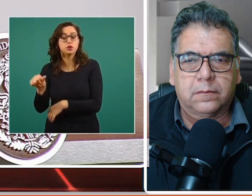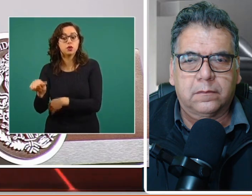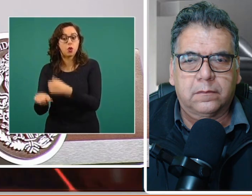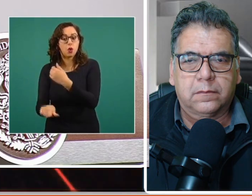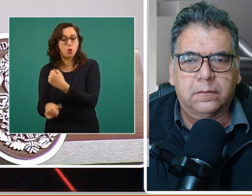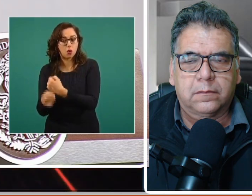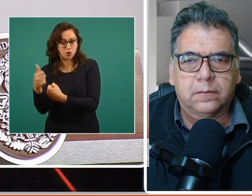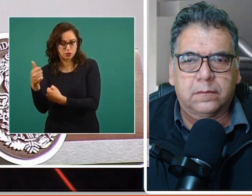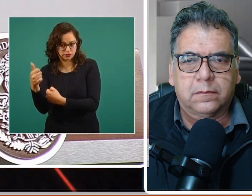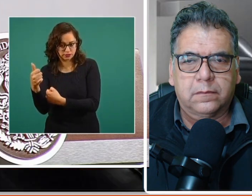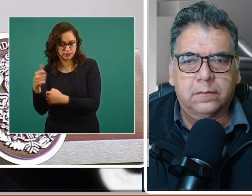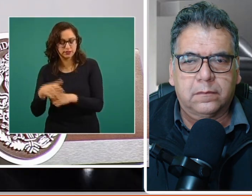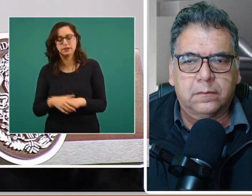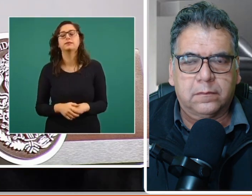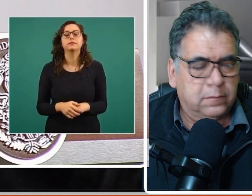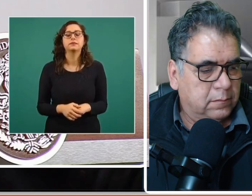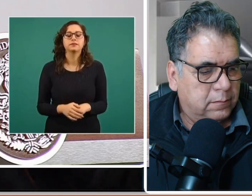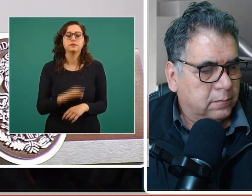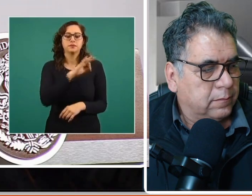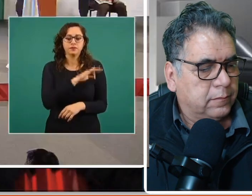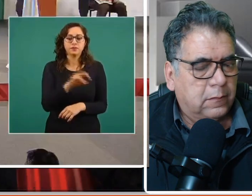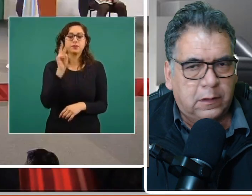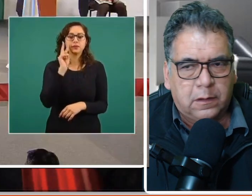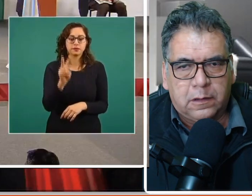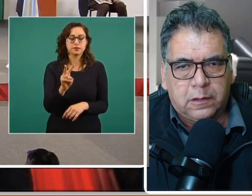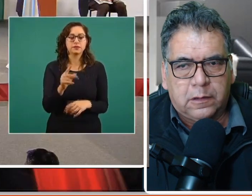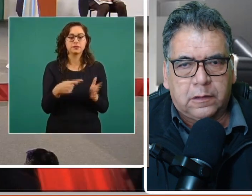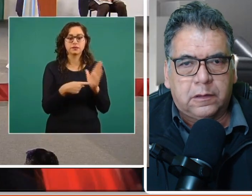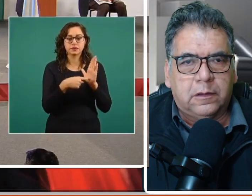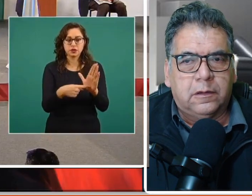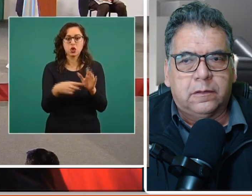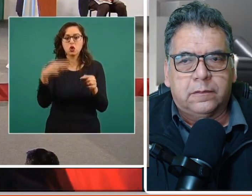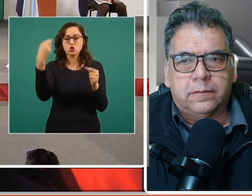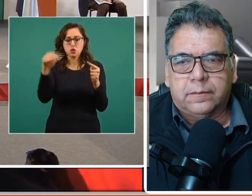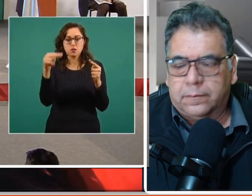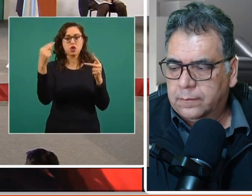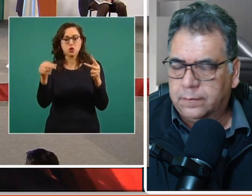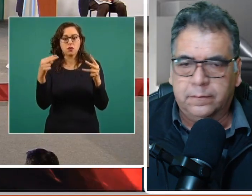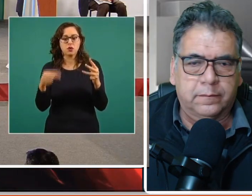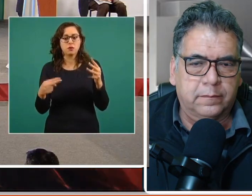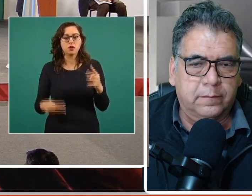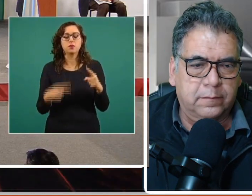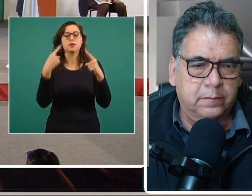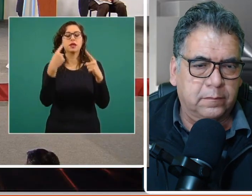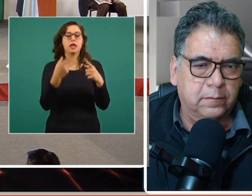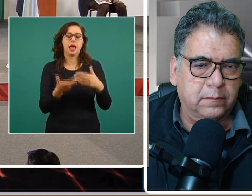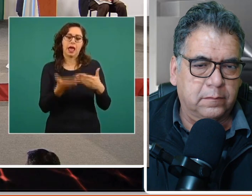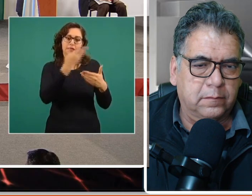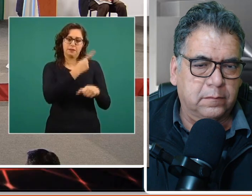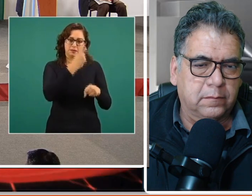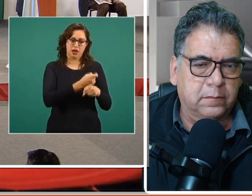Aquí están los proveedores originales y el nombre de las empresas de los proveedores actuales,